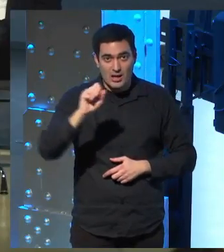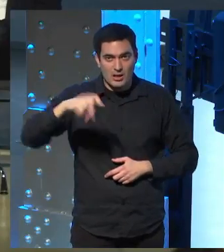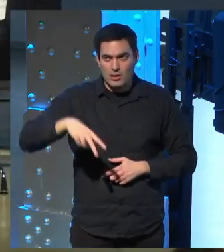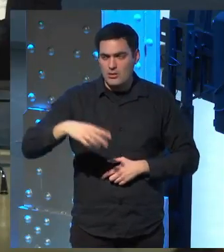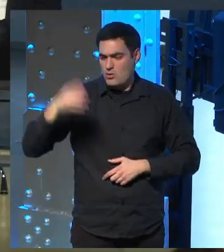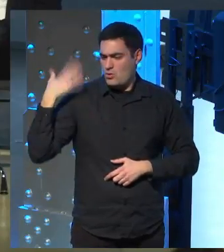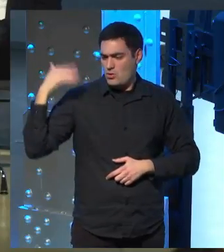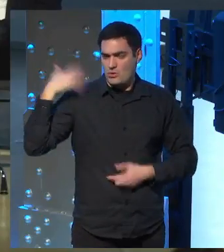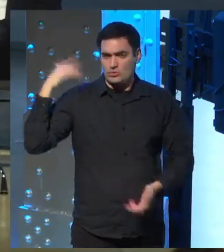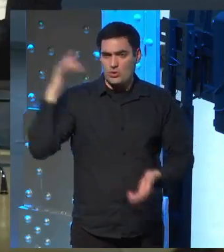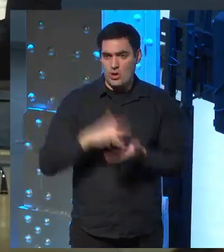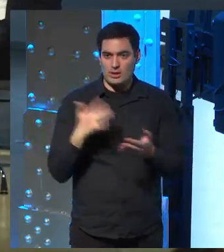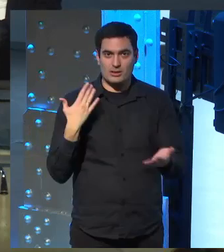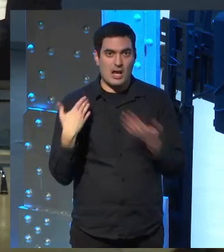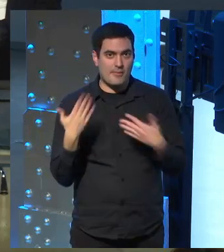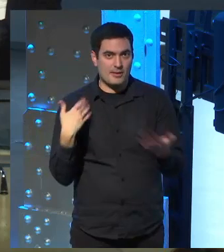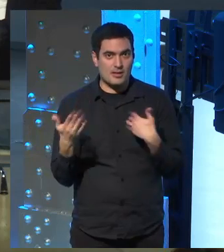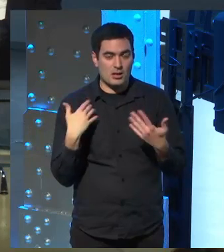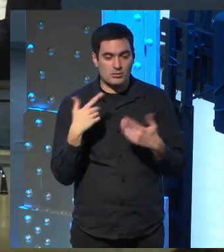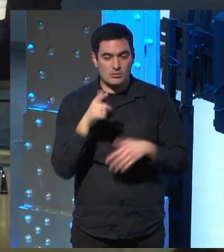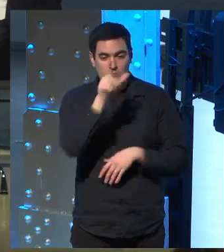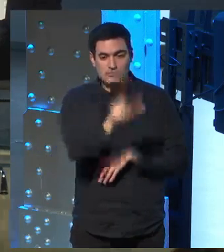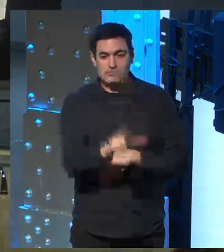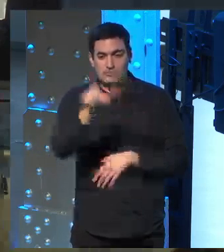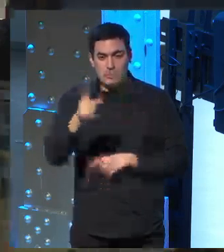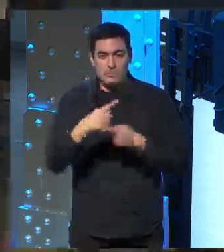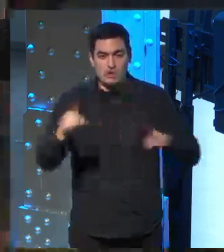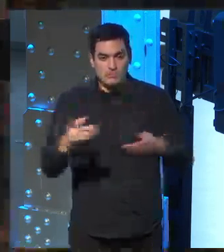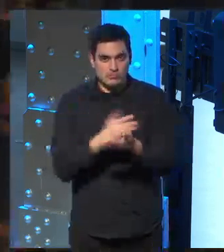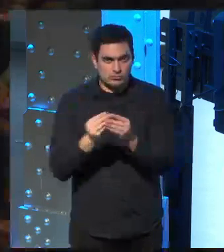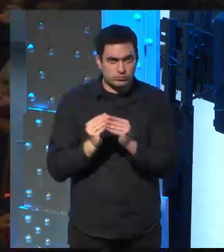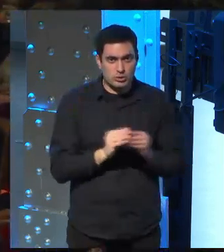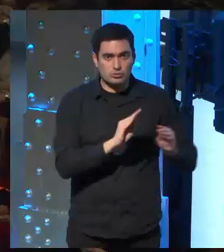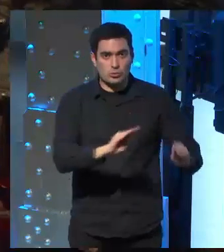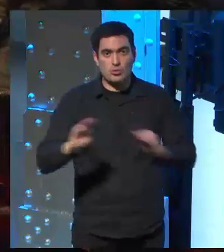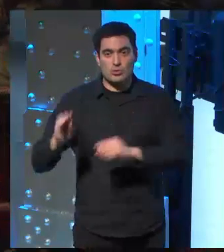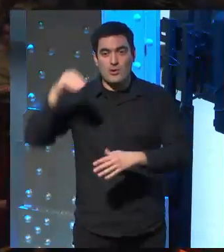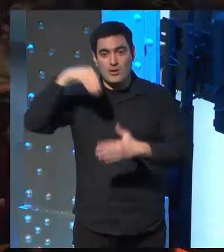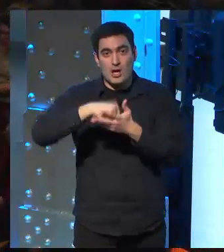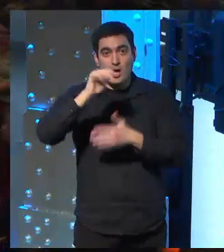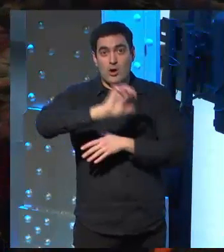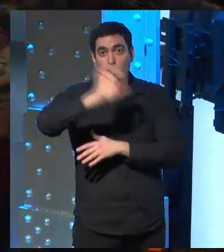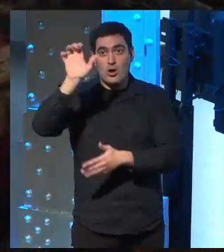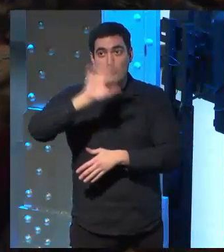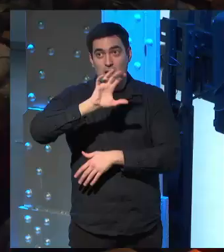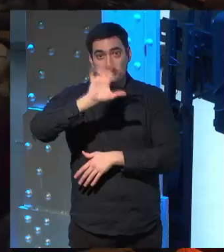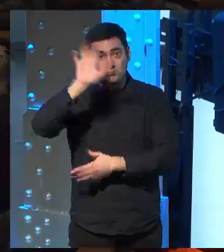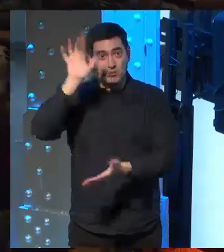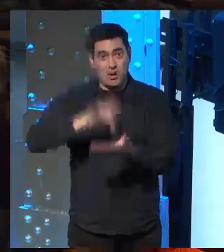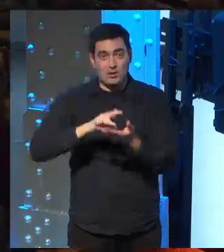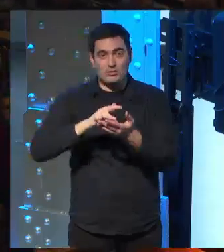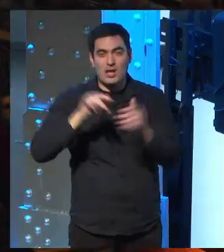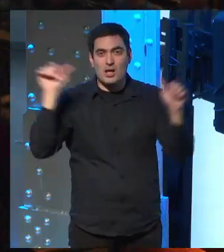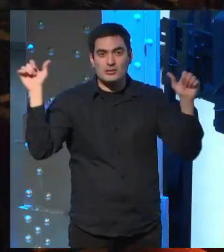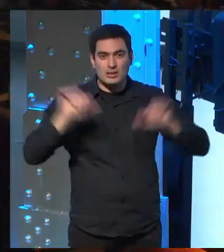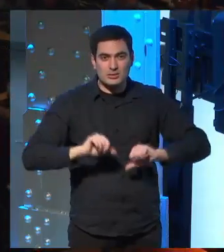eso en las entrevistas, ¿no? Estos dos compositores en dos extremos de Europa que a la